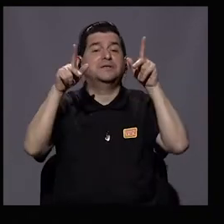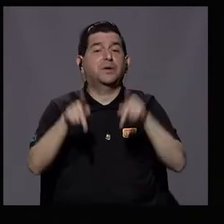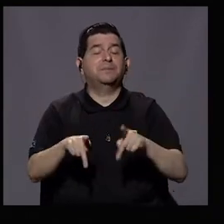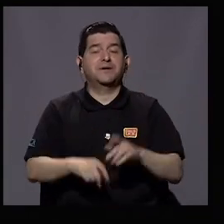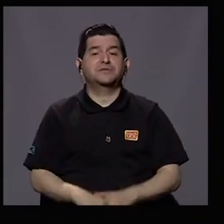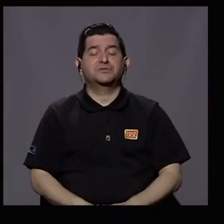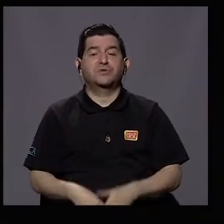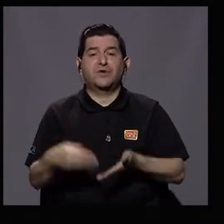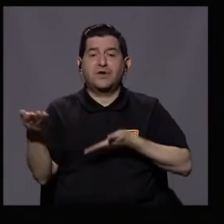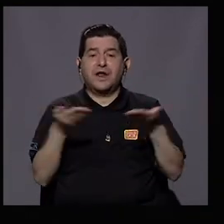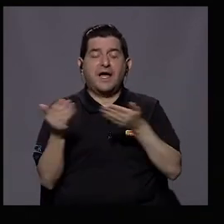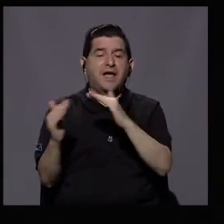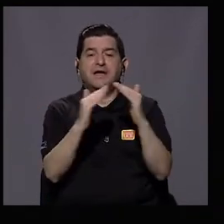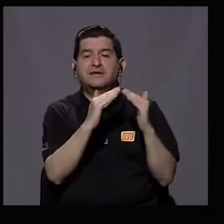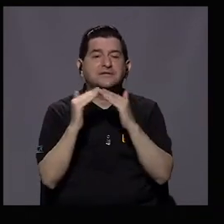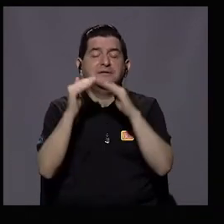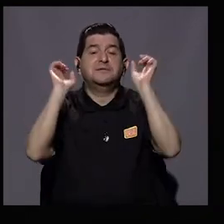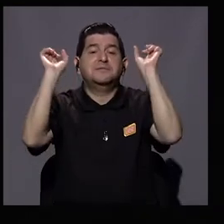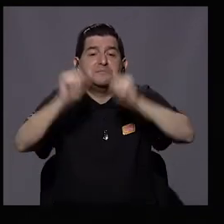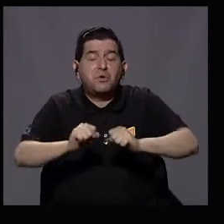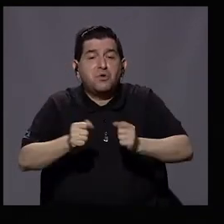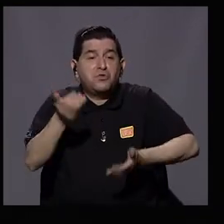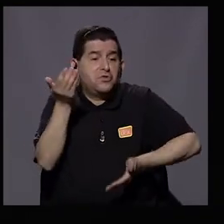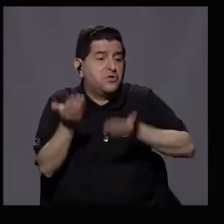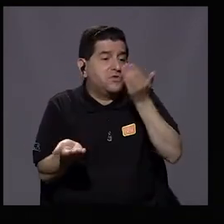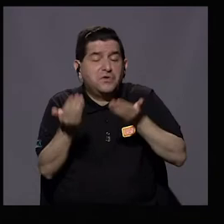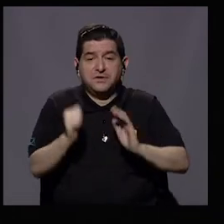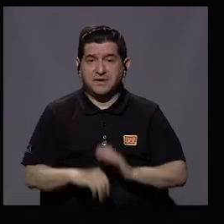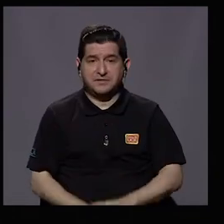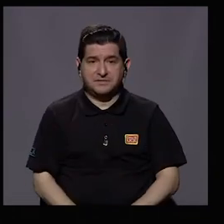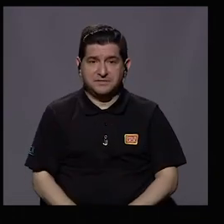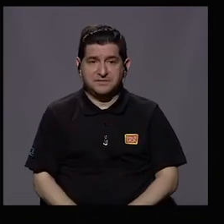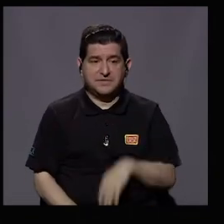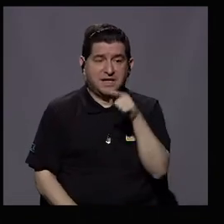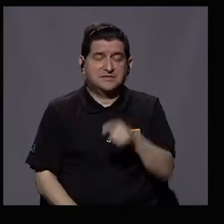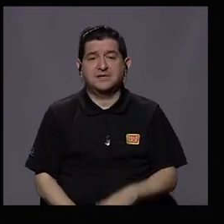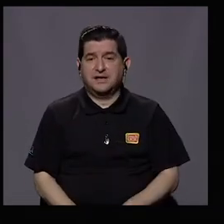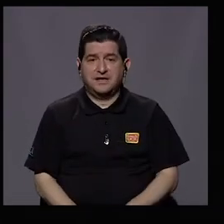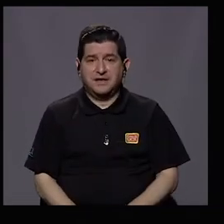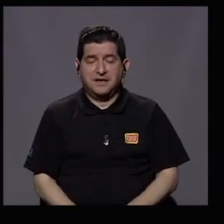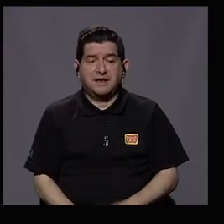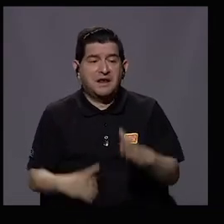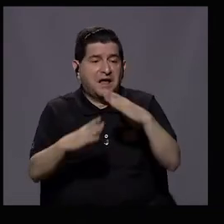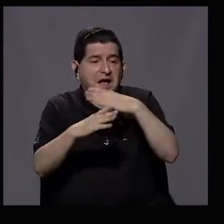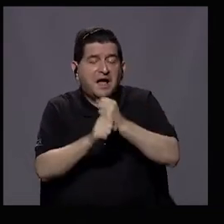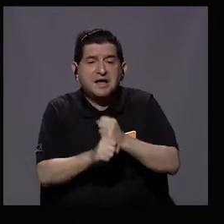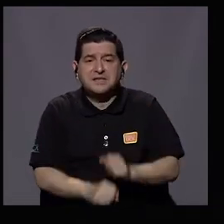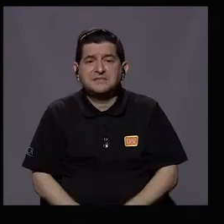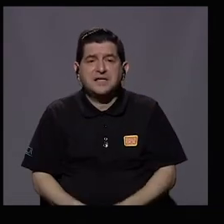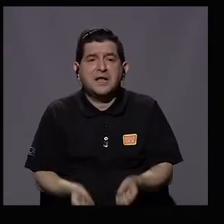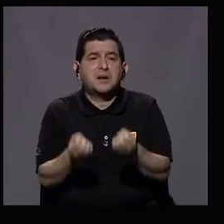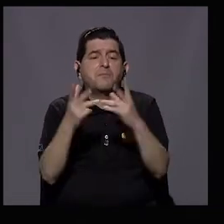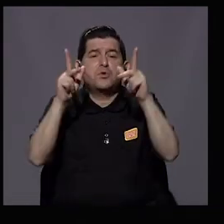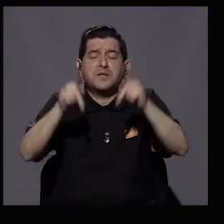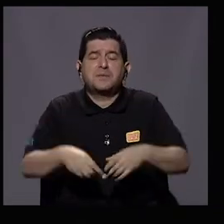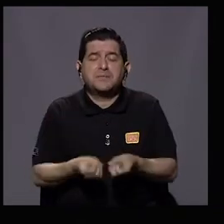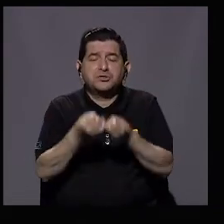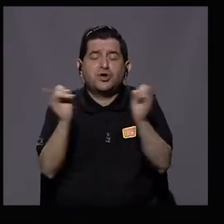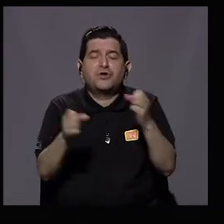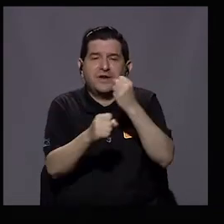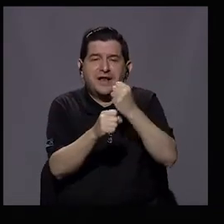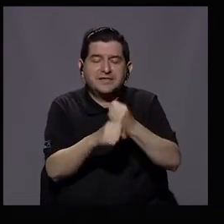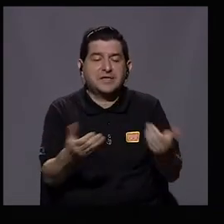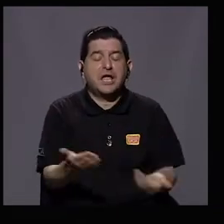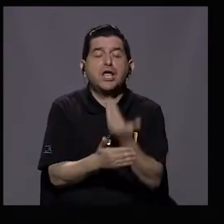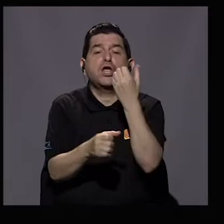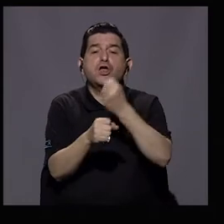en servicio civil podría de repente hacer una oleada de desempleados para tener